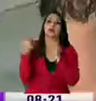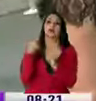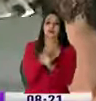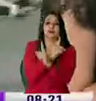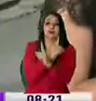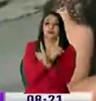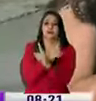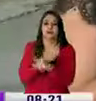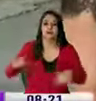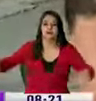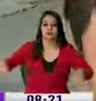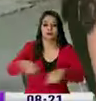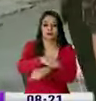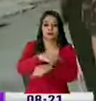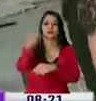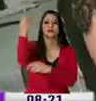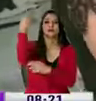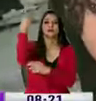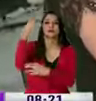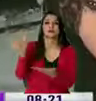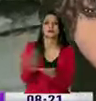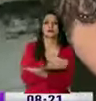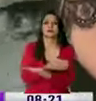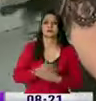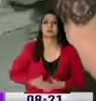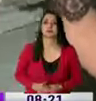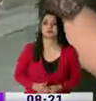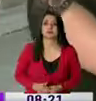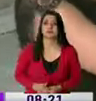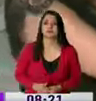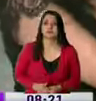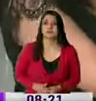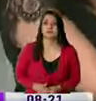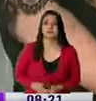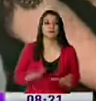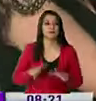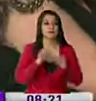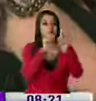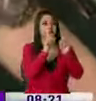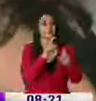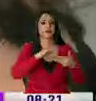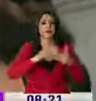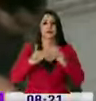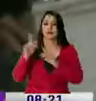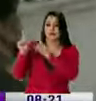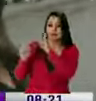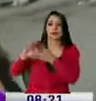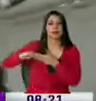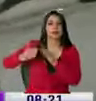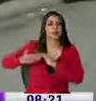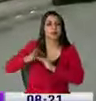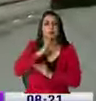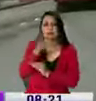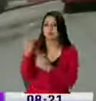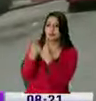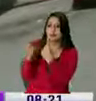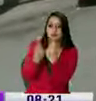quieran cruzar si se quita el semáforo? Conversamos con la comunidad en su momento. Siempre estuvieron